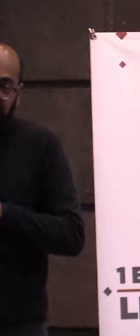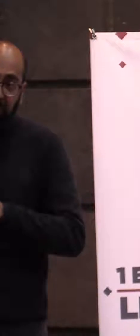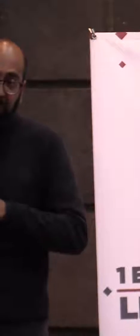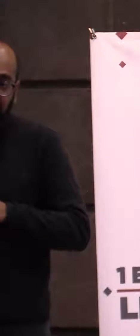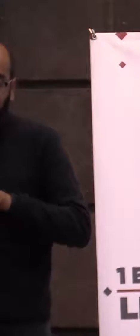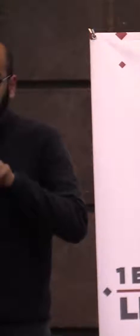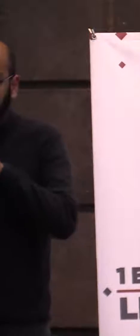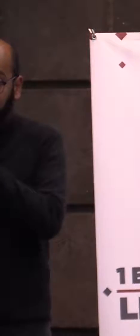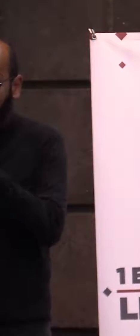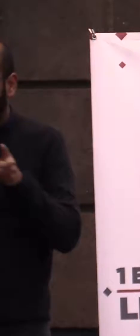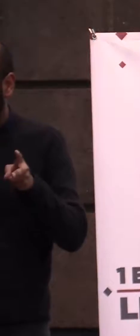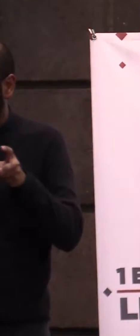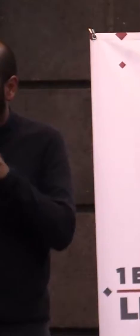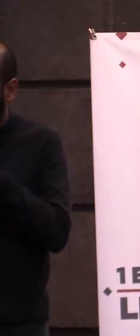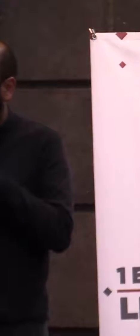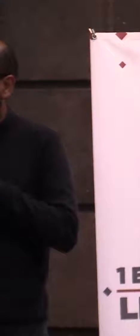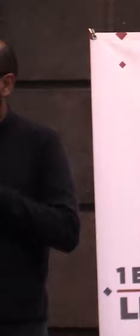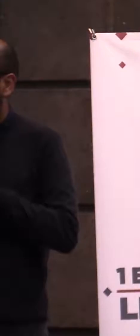que se le ha robado.